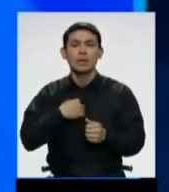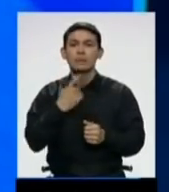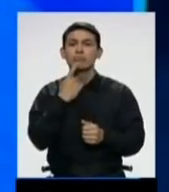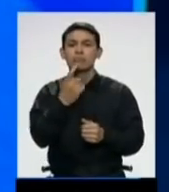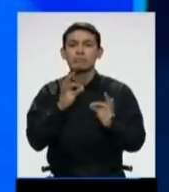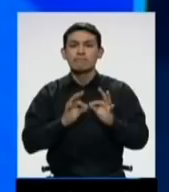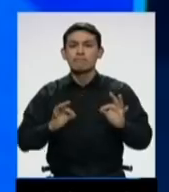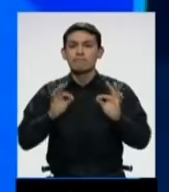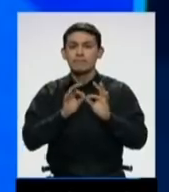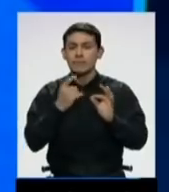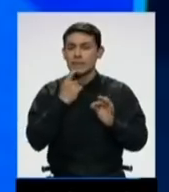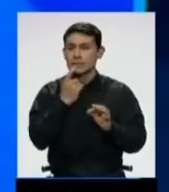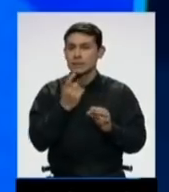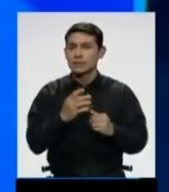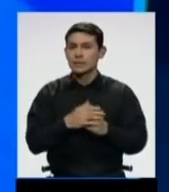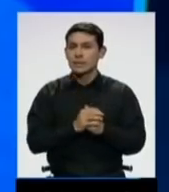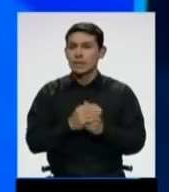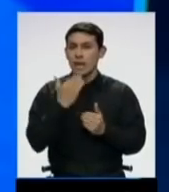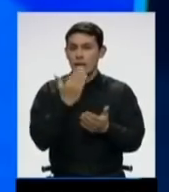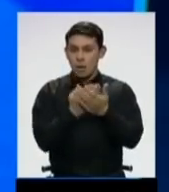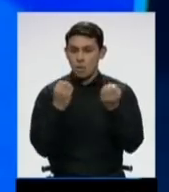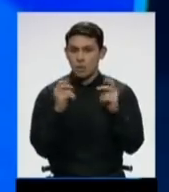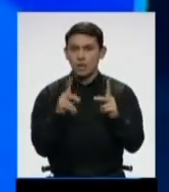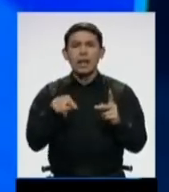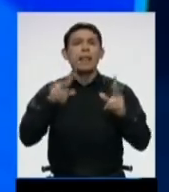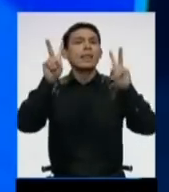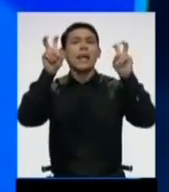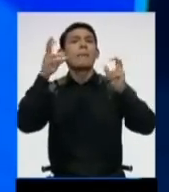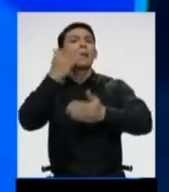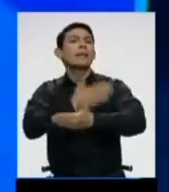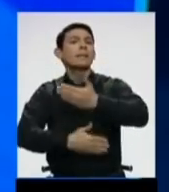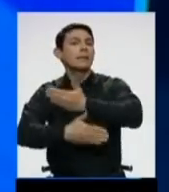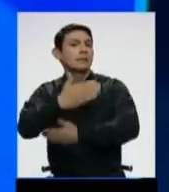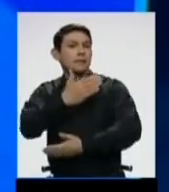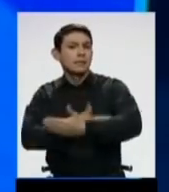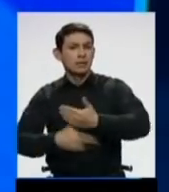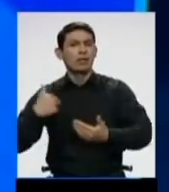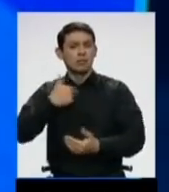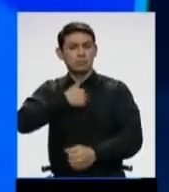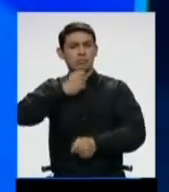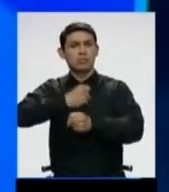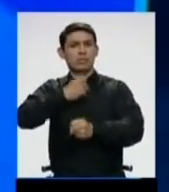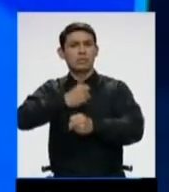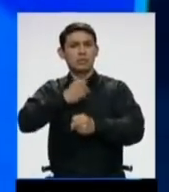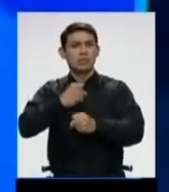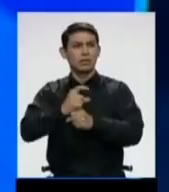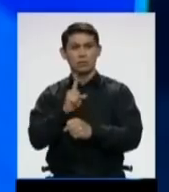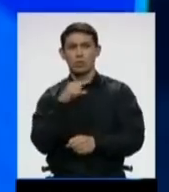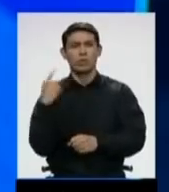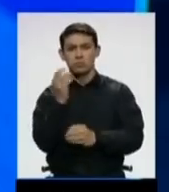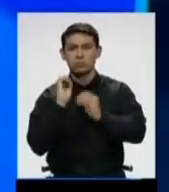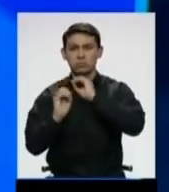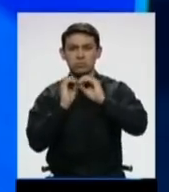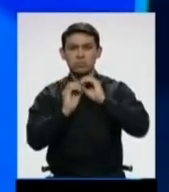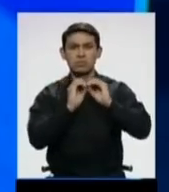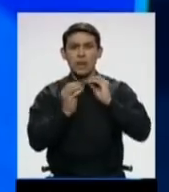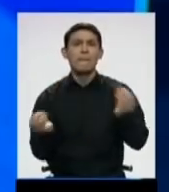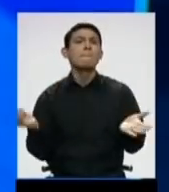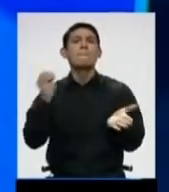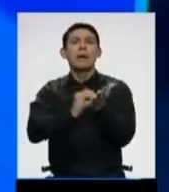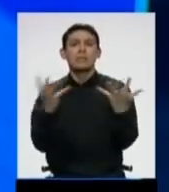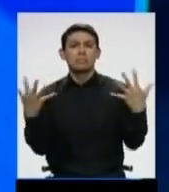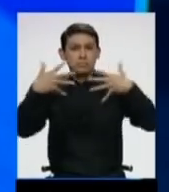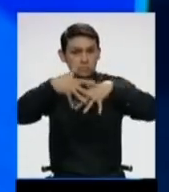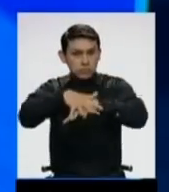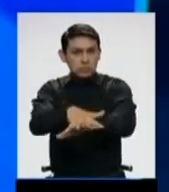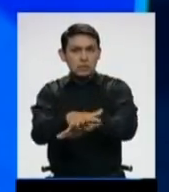el anterior y gracias por esta oportunidad. Es todo el tema de los discapacitados, donde tenemos que trabajar en todas nuestras siguientes obras. Tenemos que ser más inclusivos,